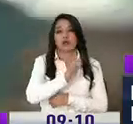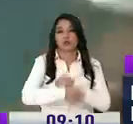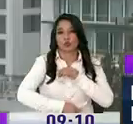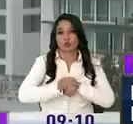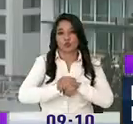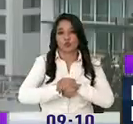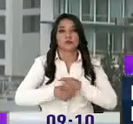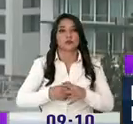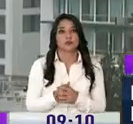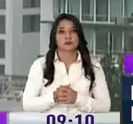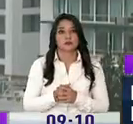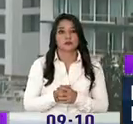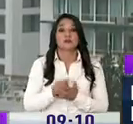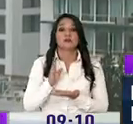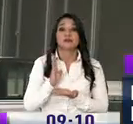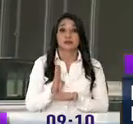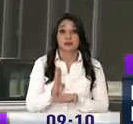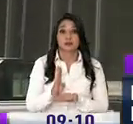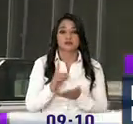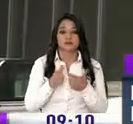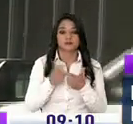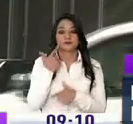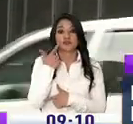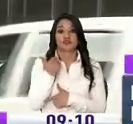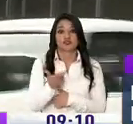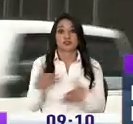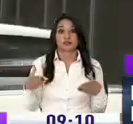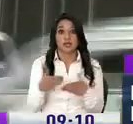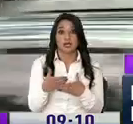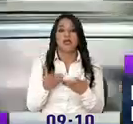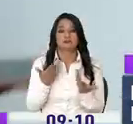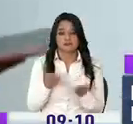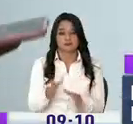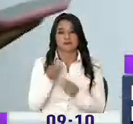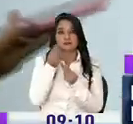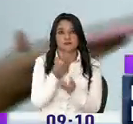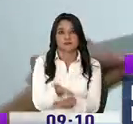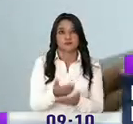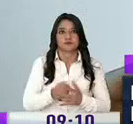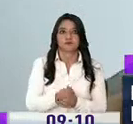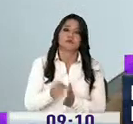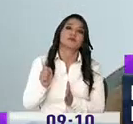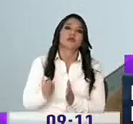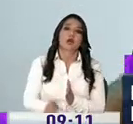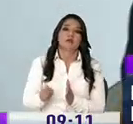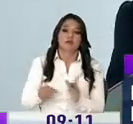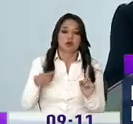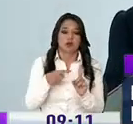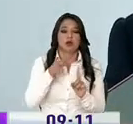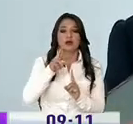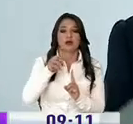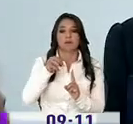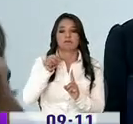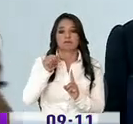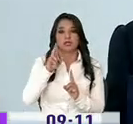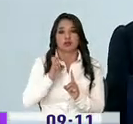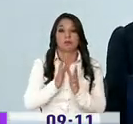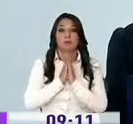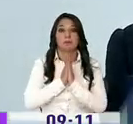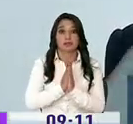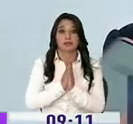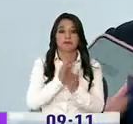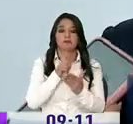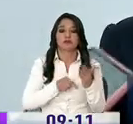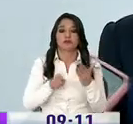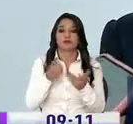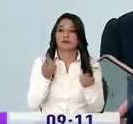ecuatoriana. Desde el Seguro Social y la Fiscalía reaccionaron. La defensa del señor Ramiro González ha solicitado que se levante la